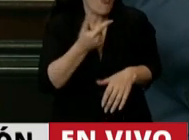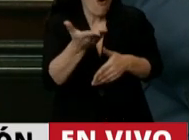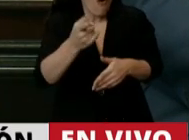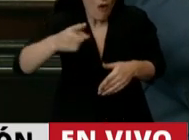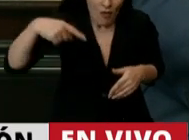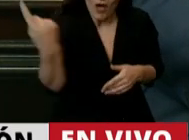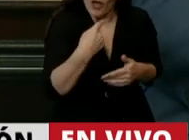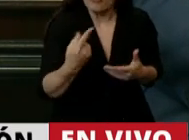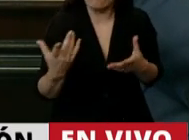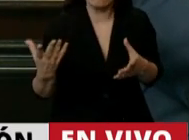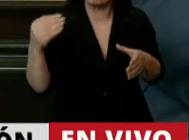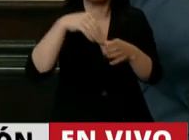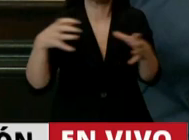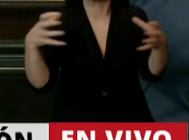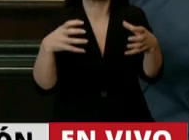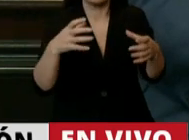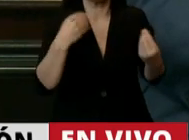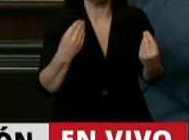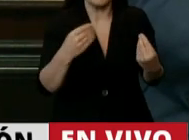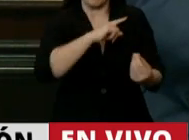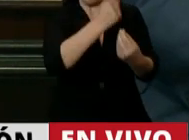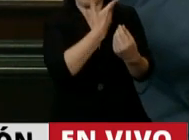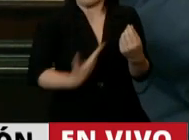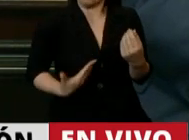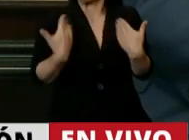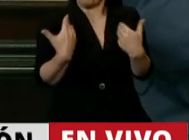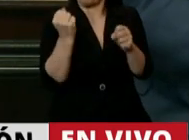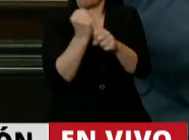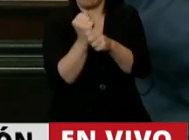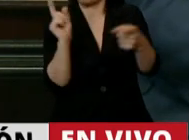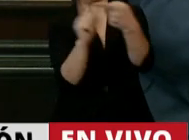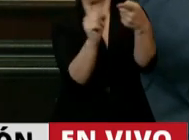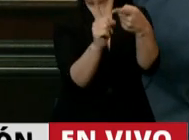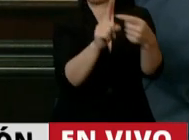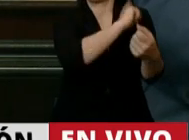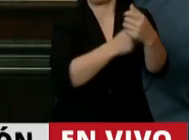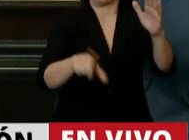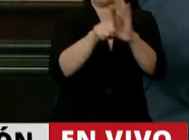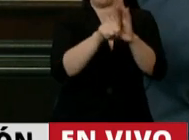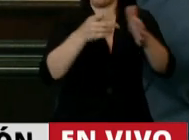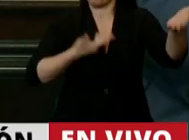también, es que a que el Poder Ejecutivo pueda trabajar coordinadamente con el Poder Legislativo.